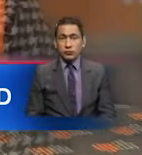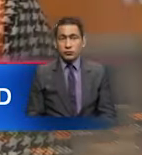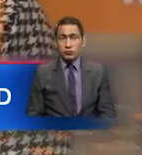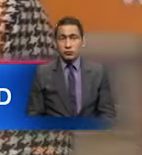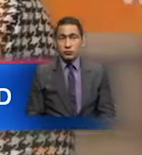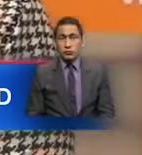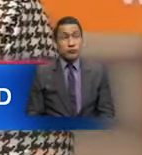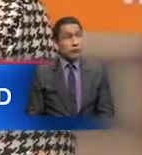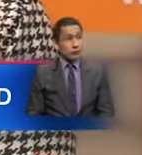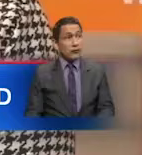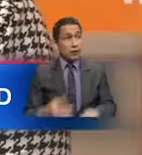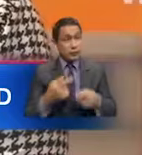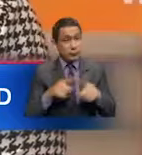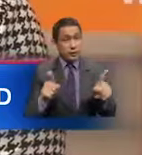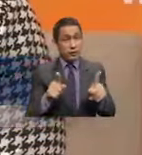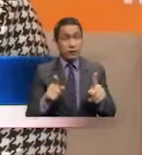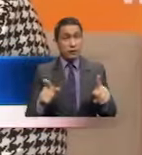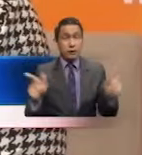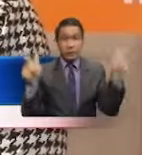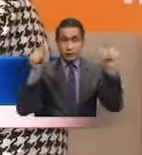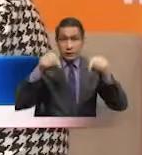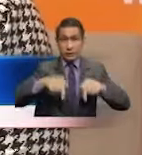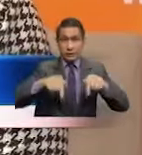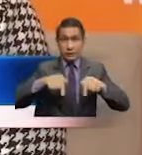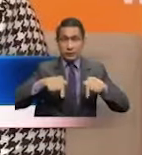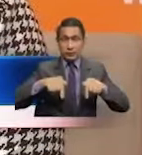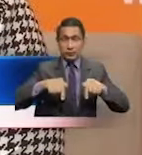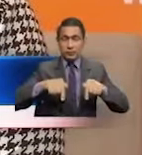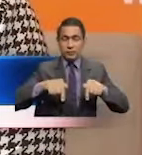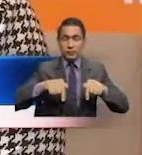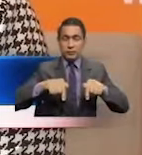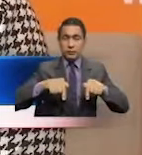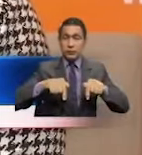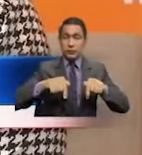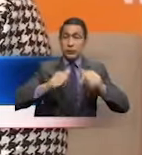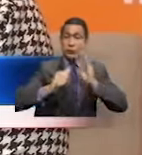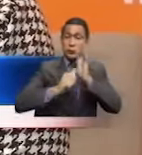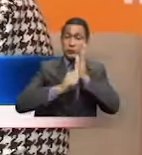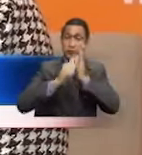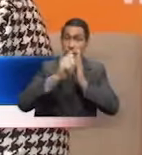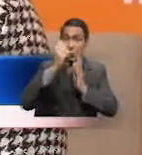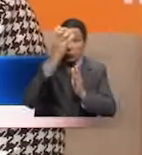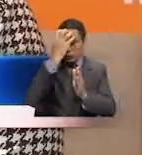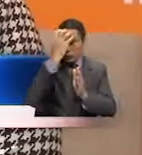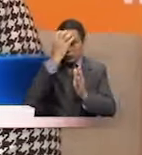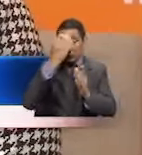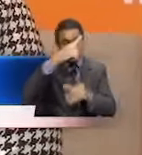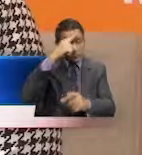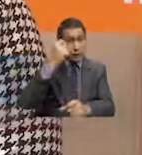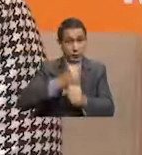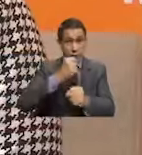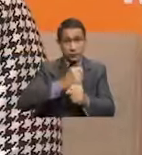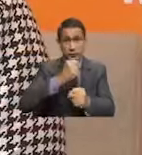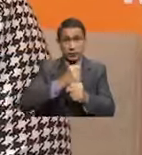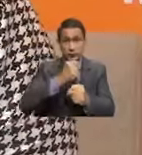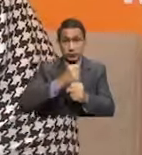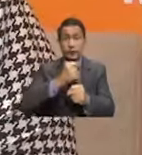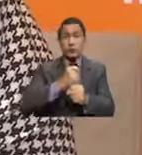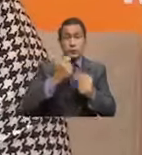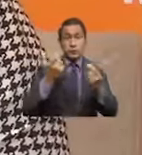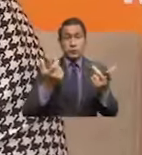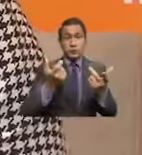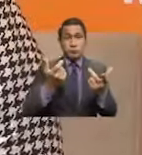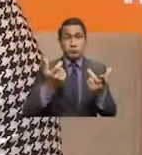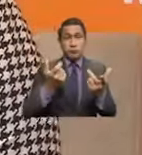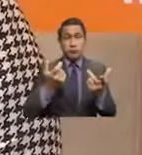de la legalidad ya es un tema que ha retomado activamente el Ministerio de Educación, que se está trabajando a nivel curricular. Por